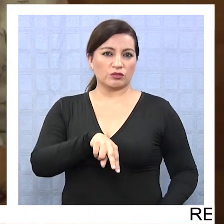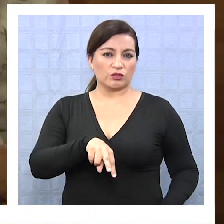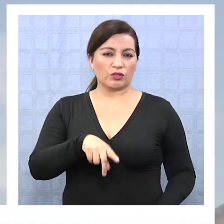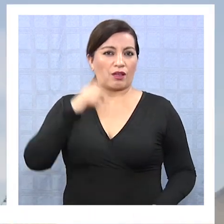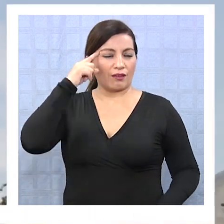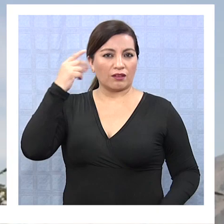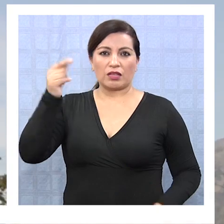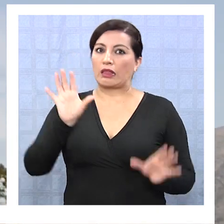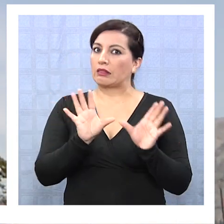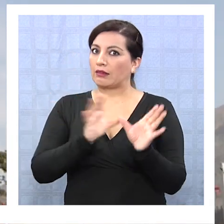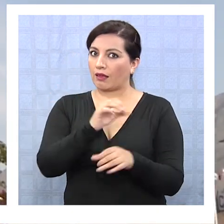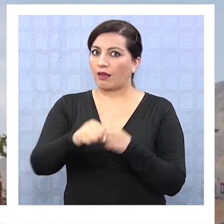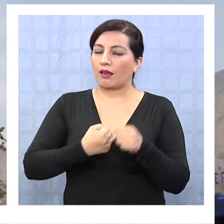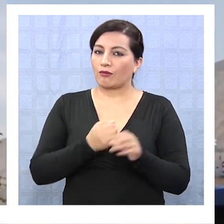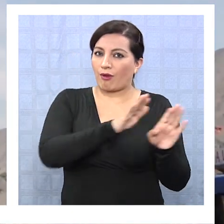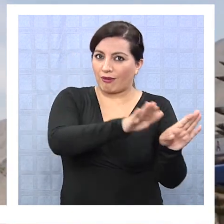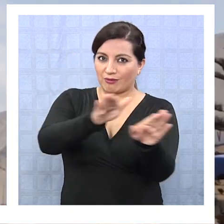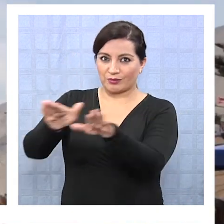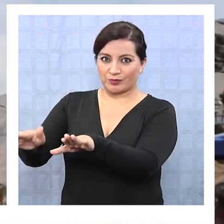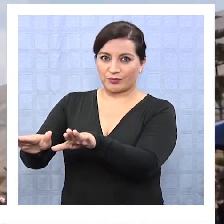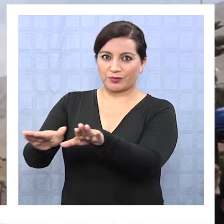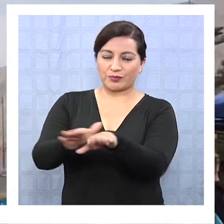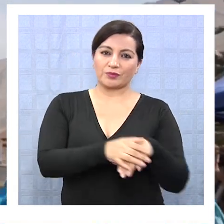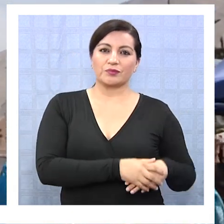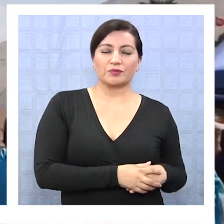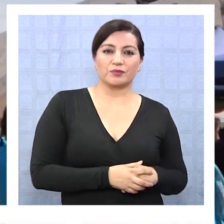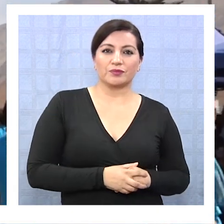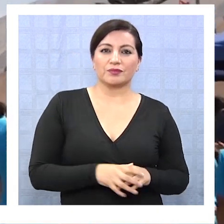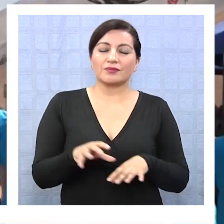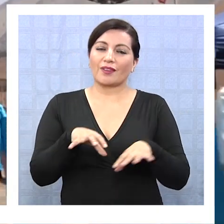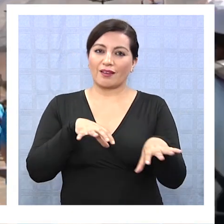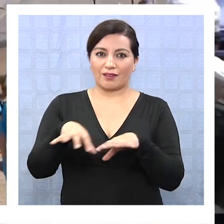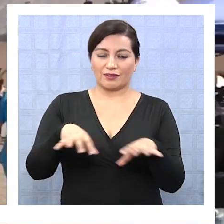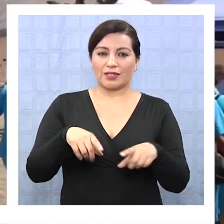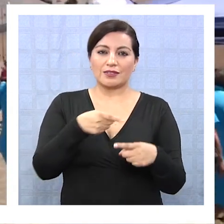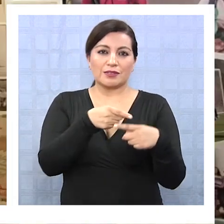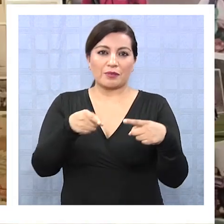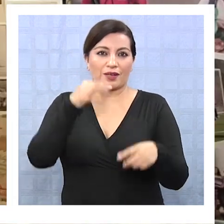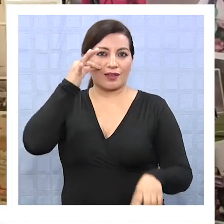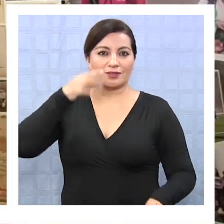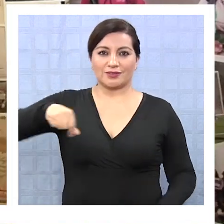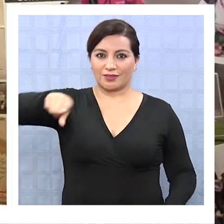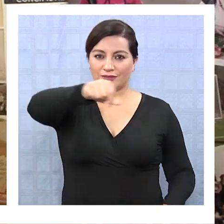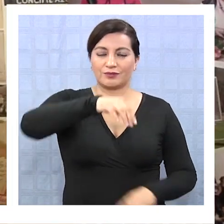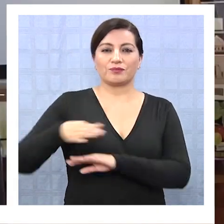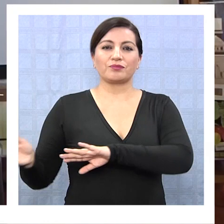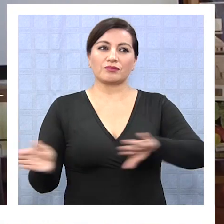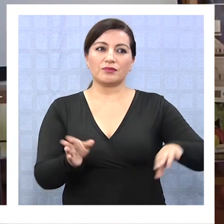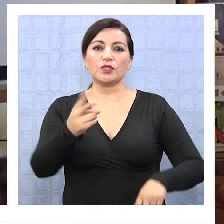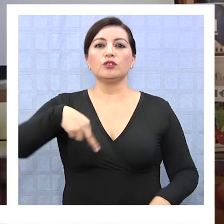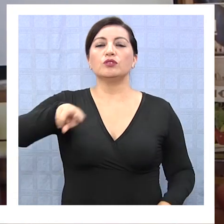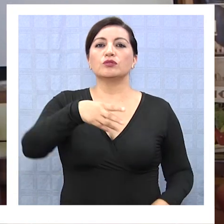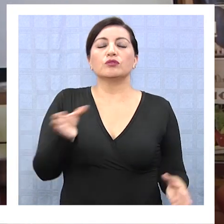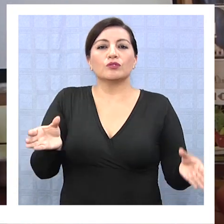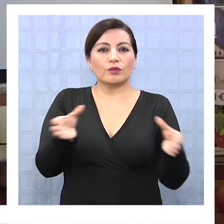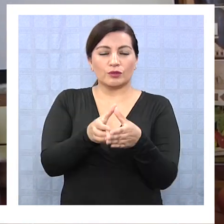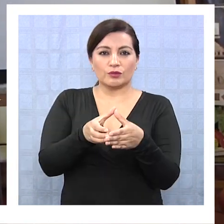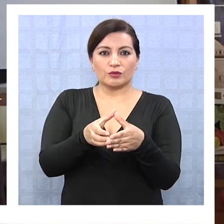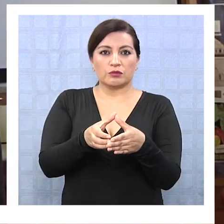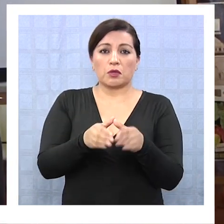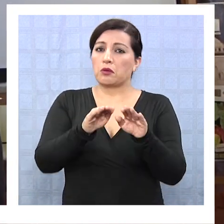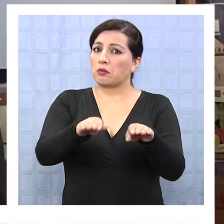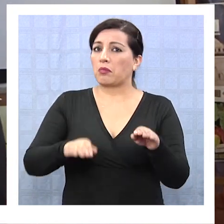ya llevamos en esta iniciativa 10 años aportando a las actividades de la Semana del Salitre. Y nosotros como